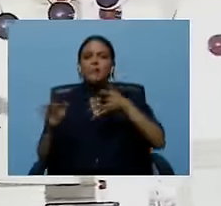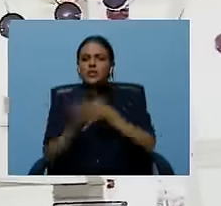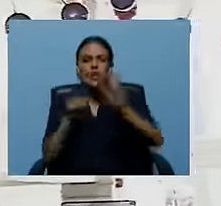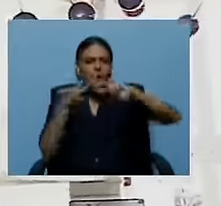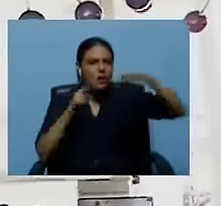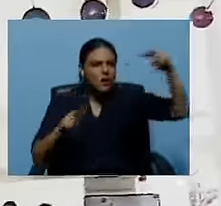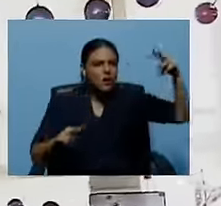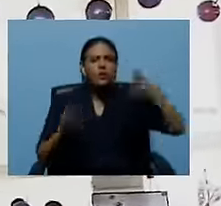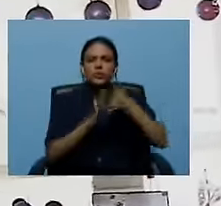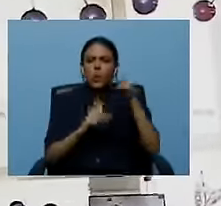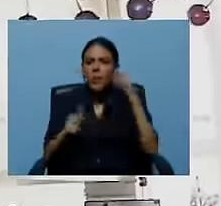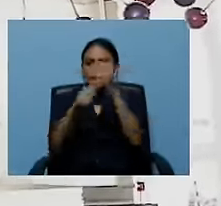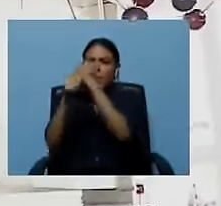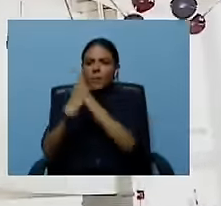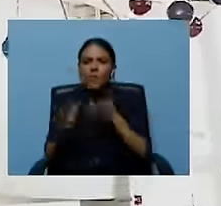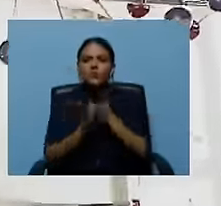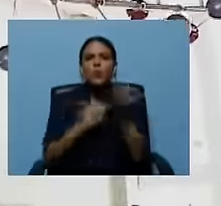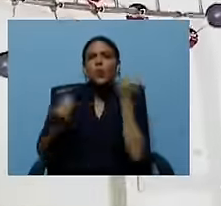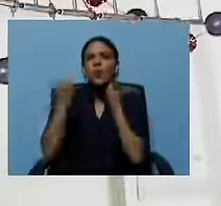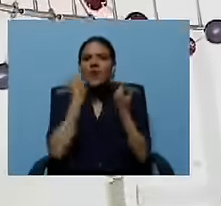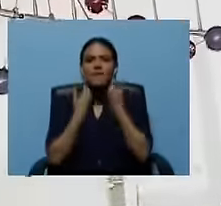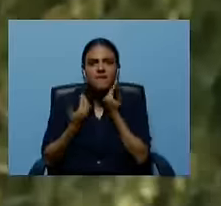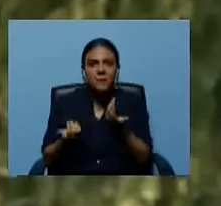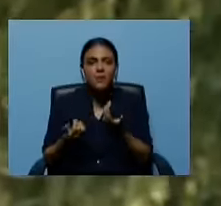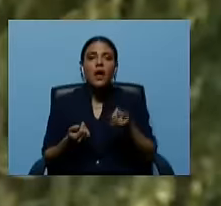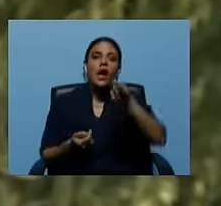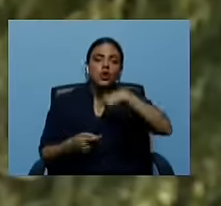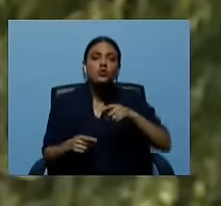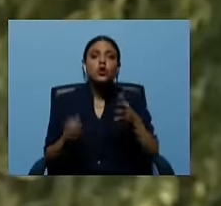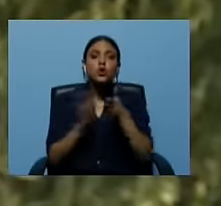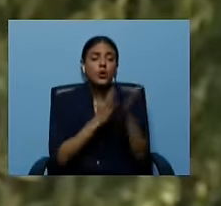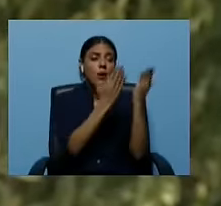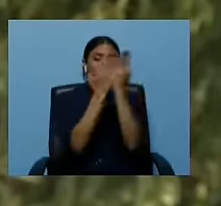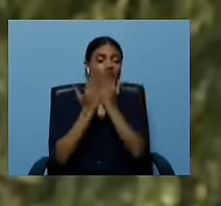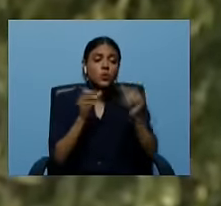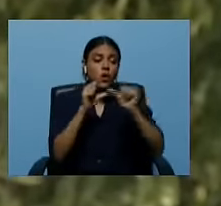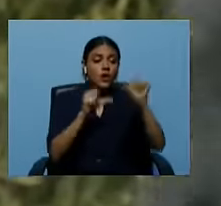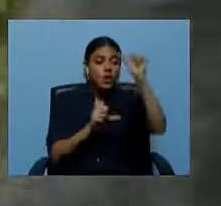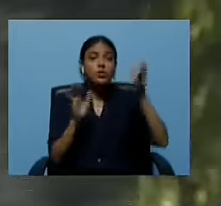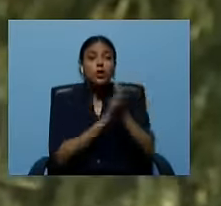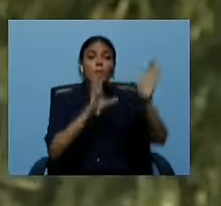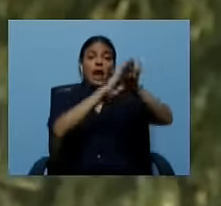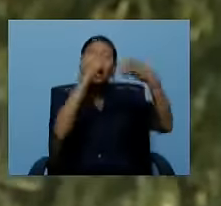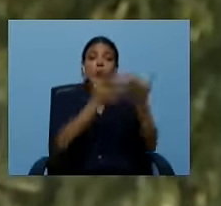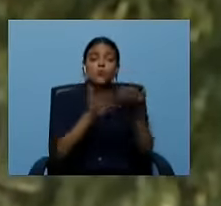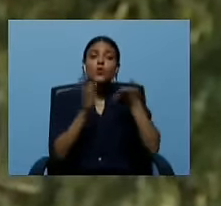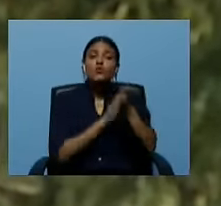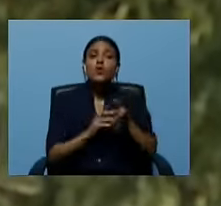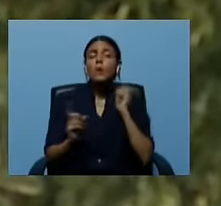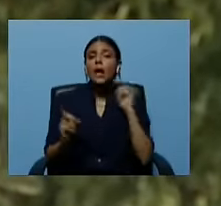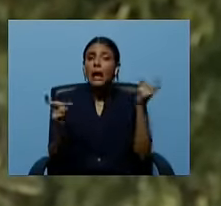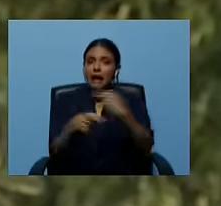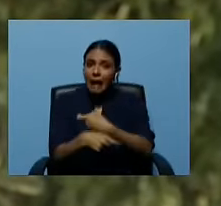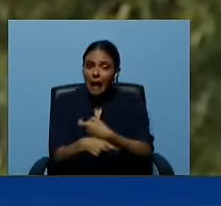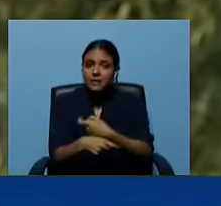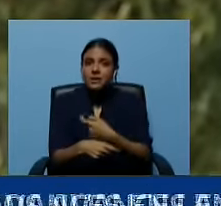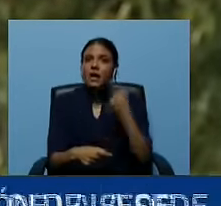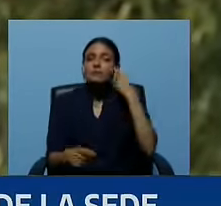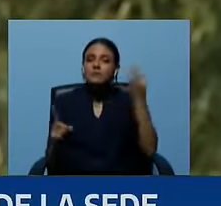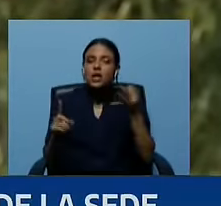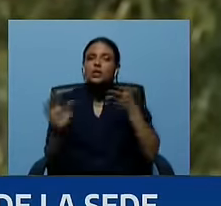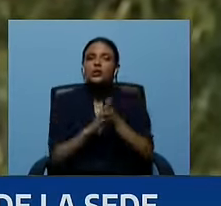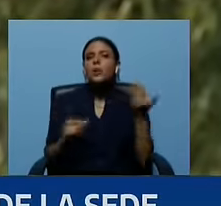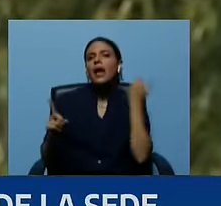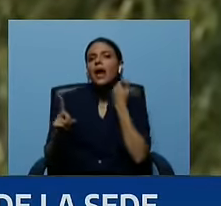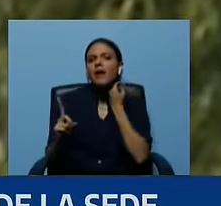al diagnóstico. Hoy muchos de los estudios que se desarrollan en el mundo, desde el punto de vista oncológico, tienen que ver con las